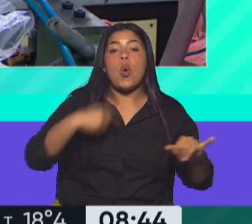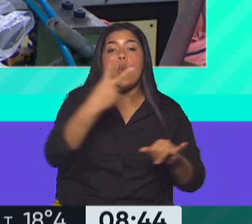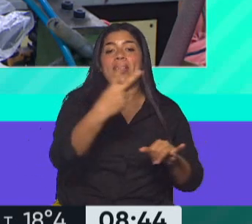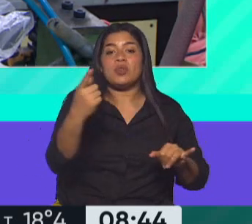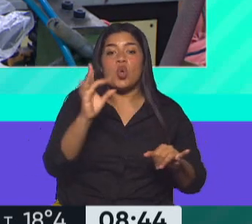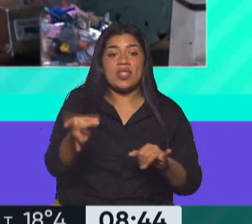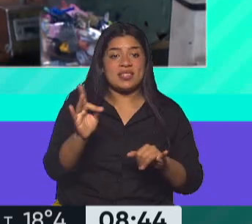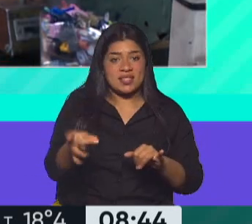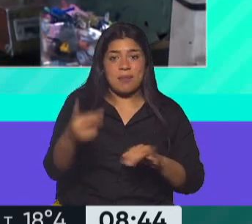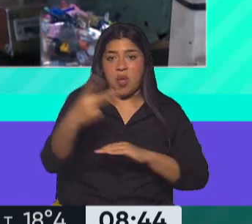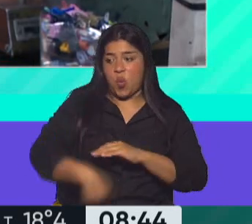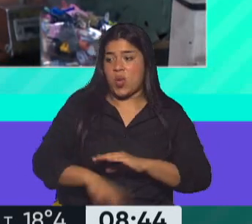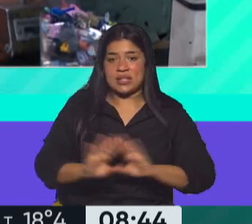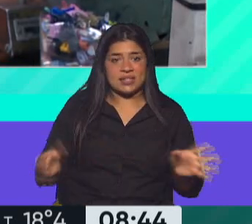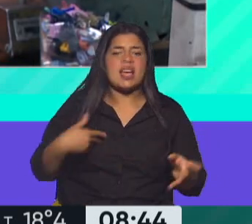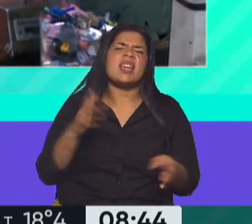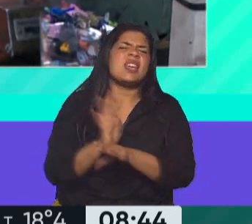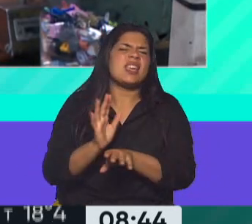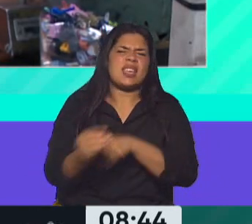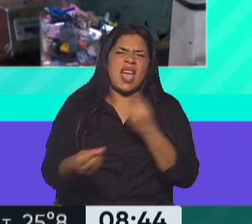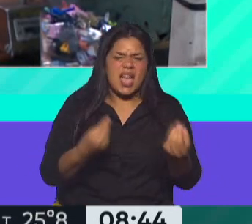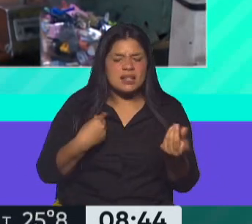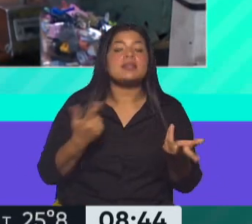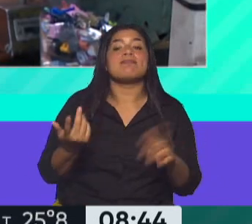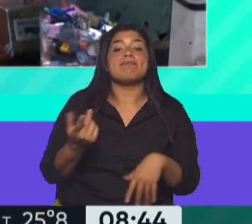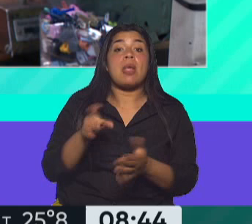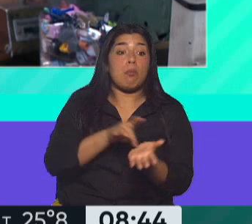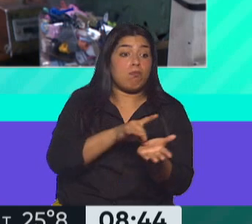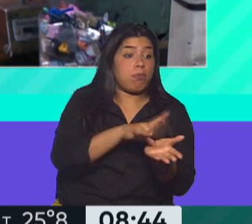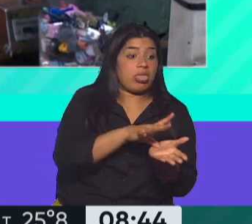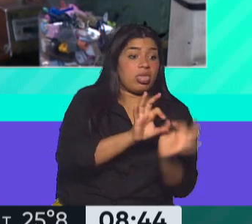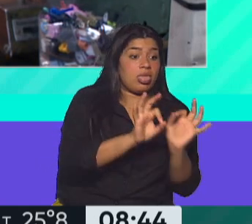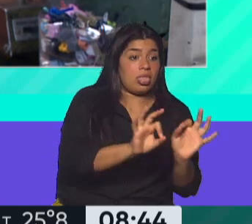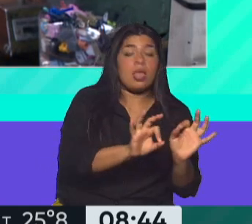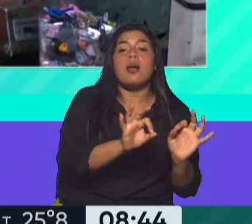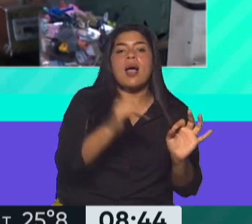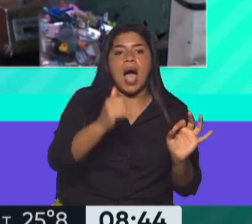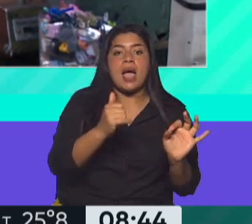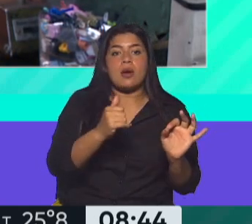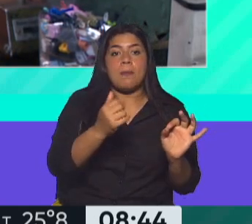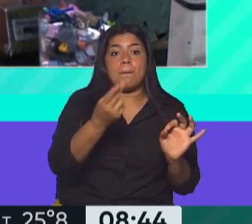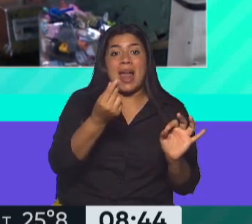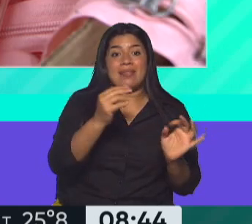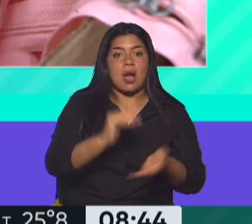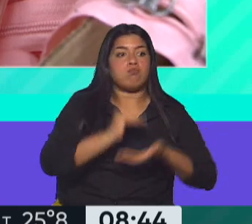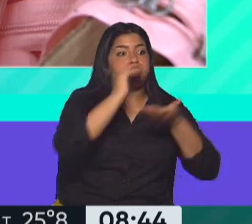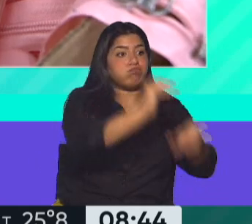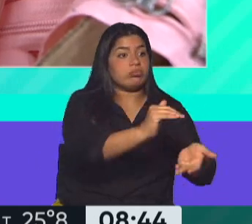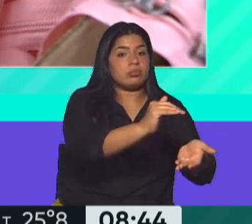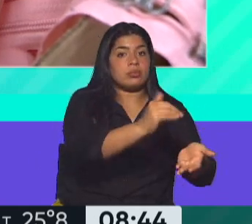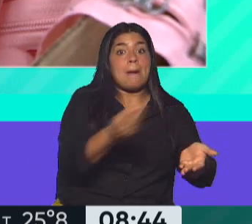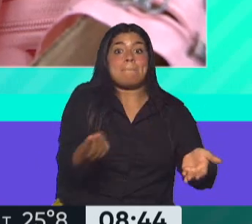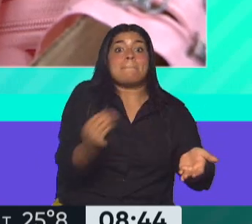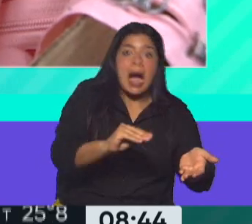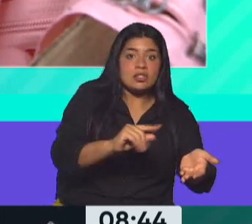doble indemnización, esto es, te despiden, te dan la indemnización por lo que te correspondió y además te dan otra más, por eso es la doble indemnización.